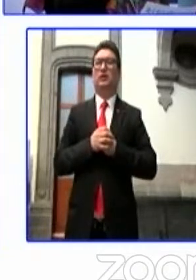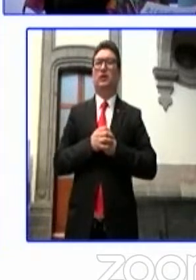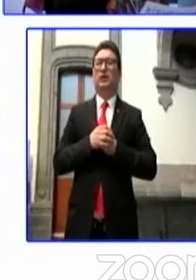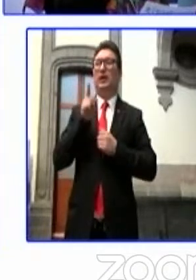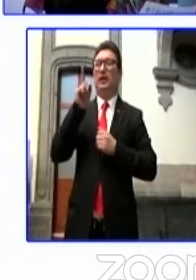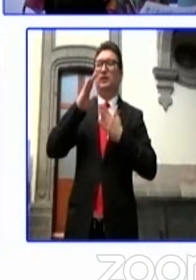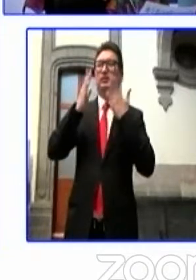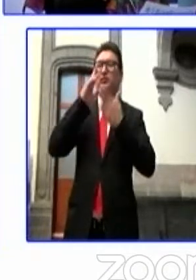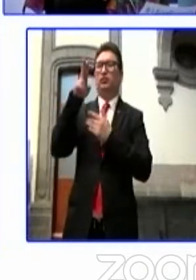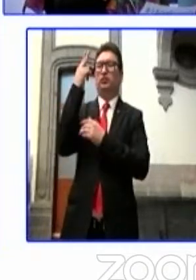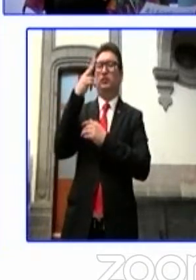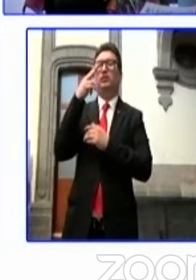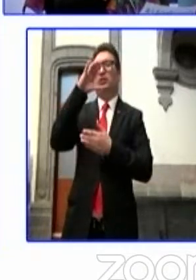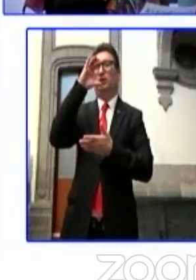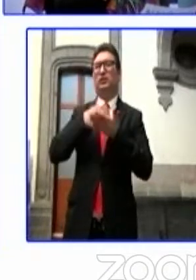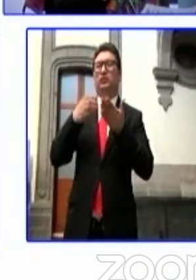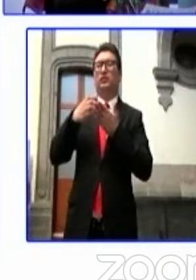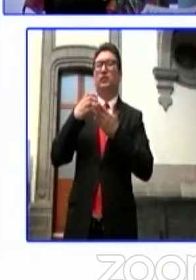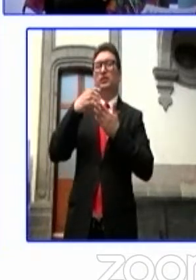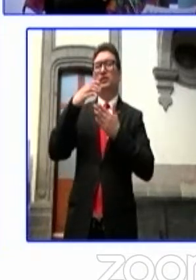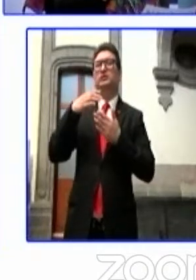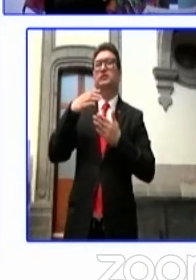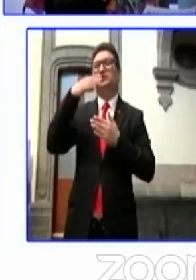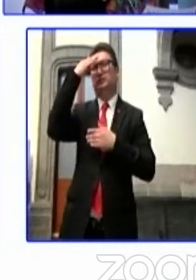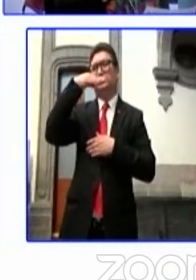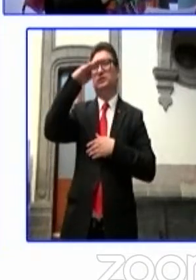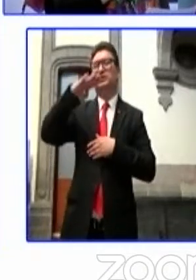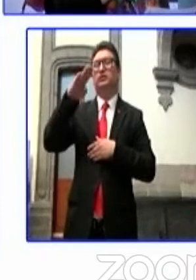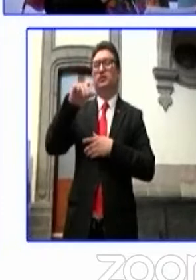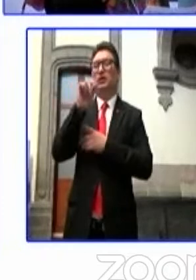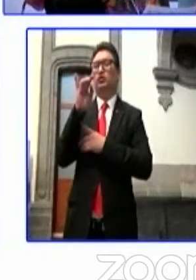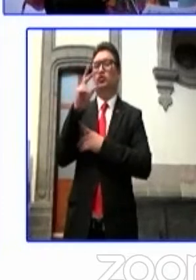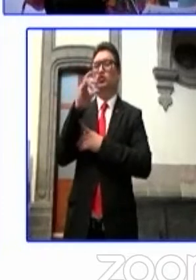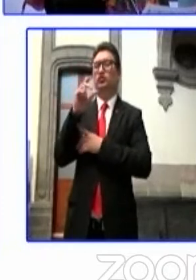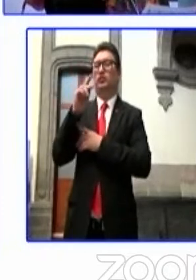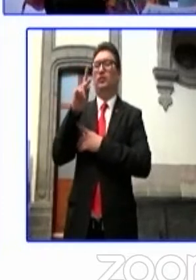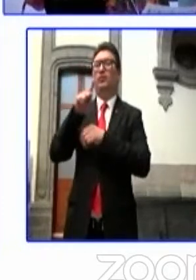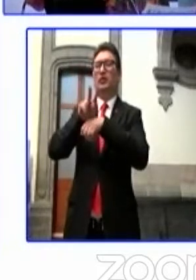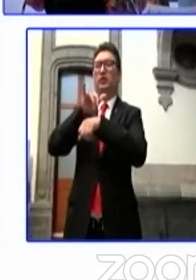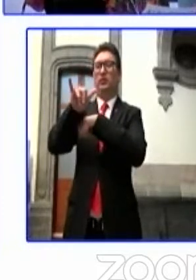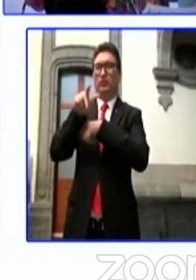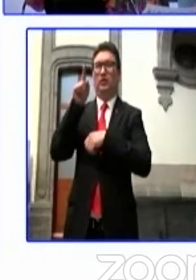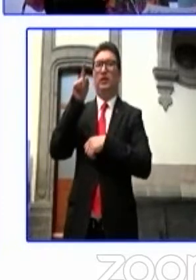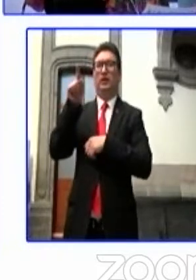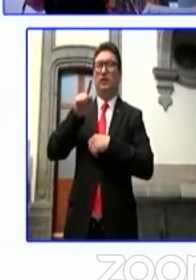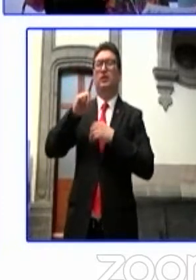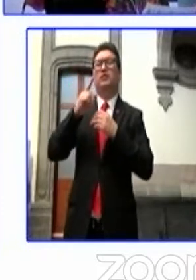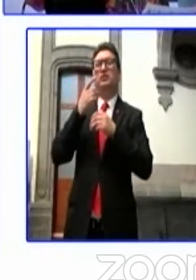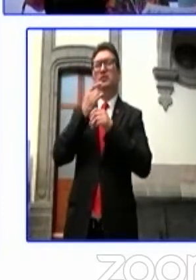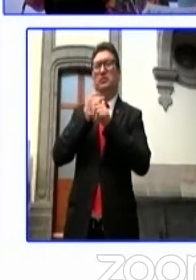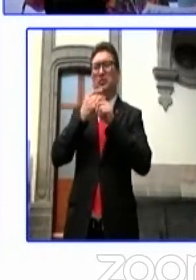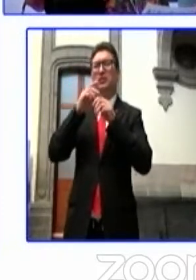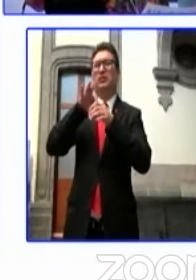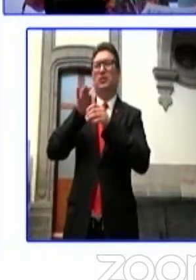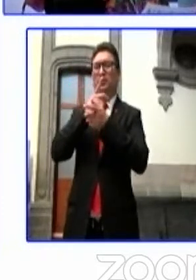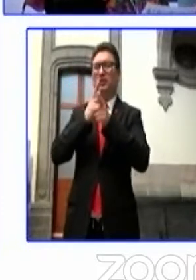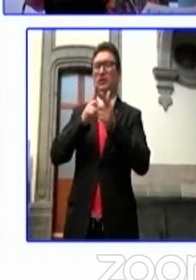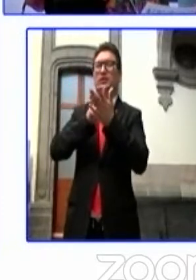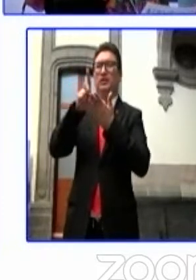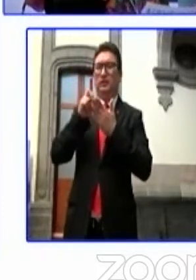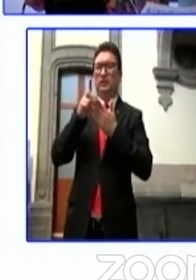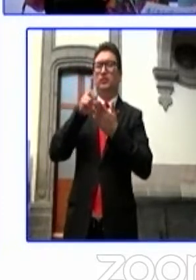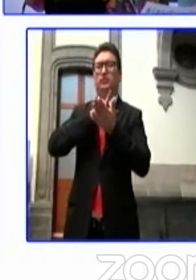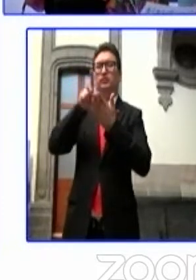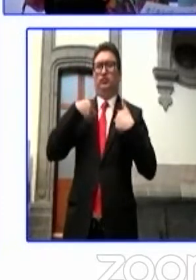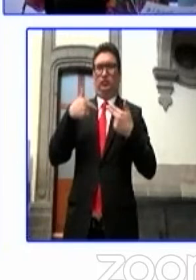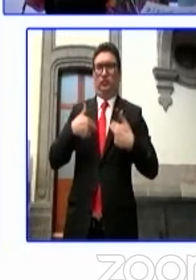Universidad Católica Nuestra Señora de la Asunción en Paraguay. Tiene máster en democracia, Estado de Derecho y Derechos Humanos por la